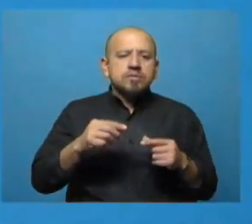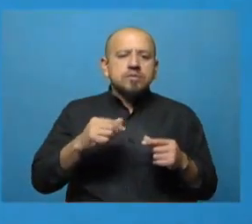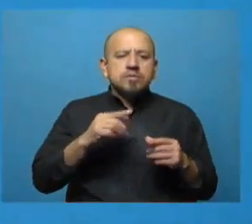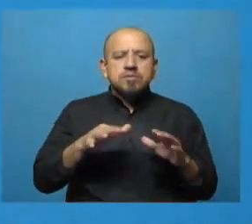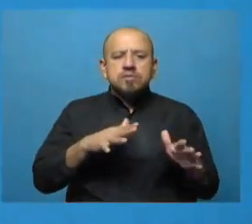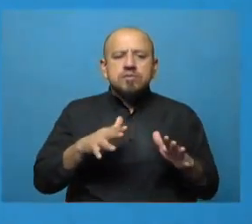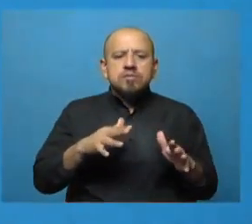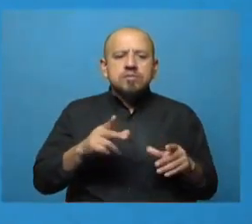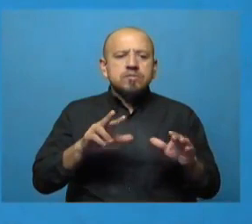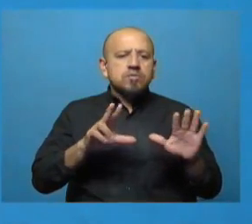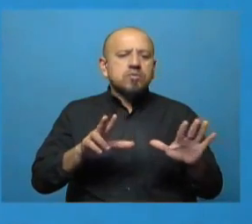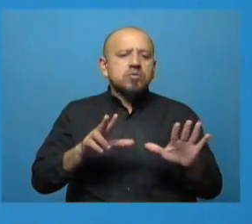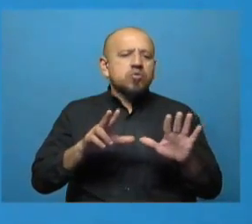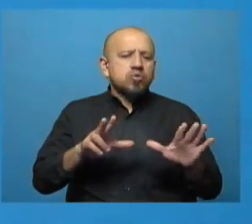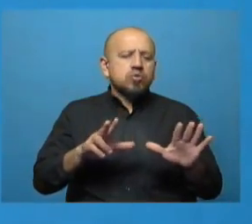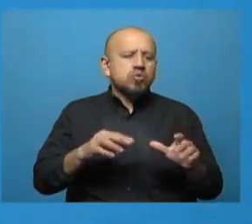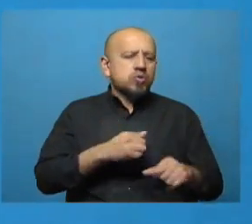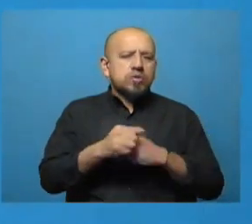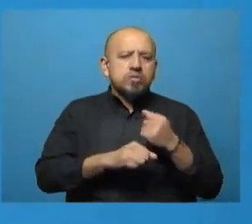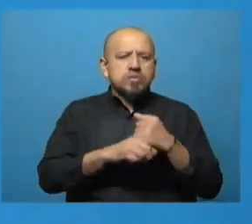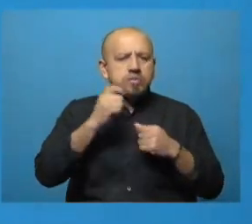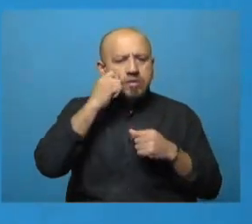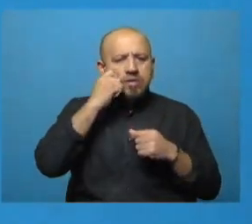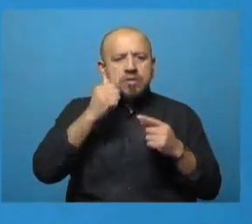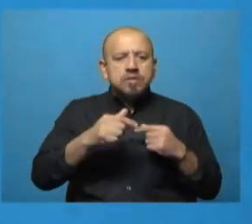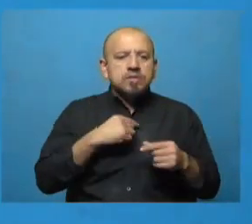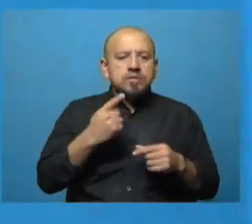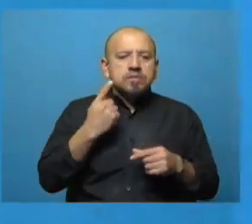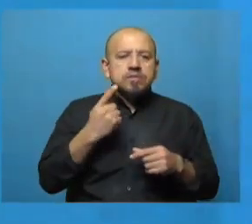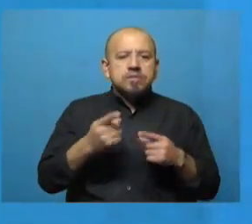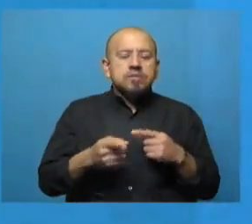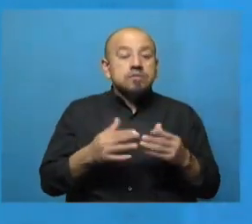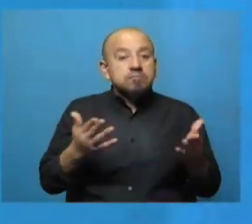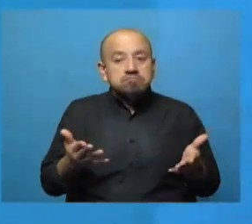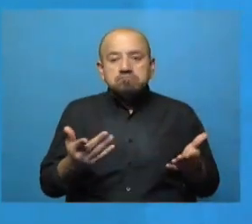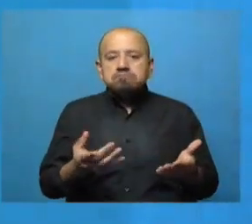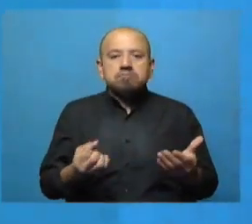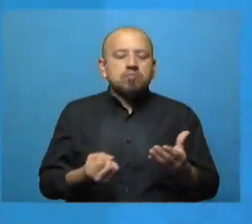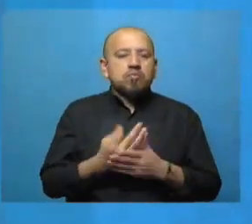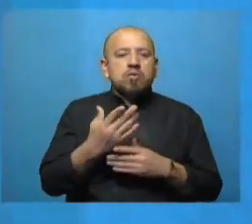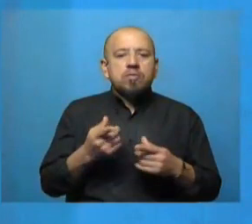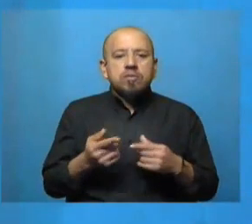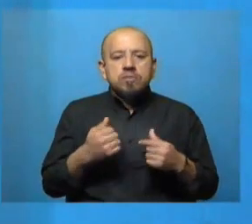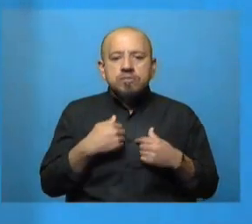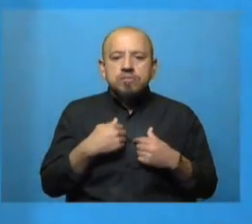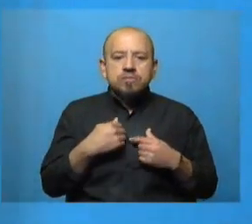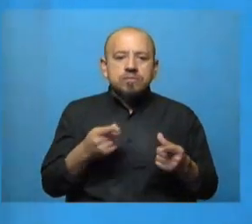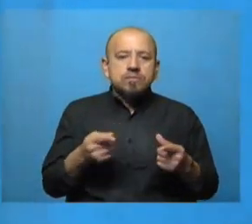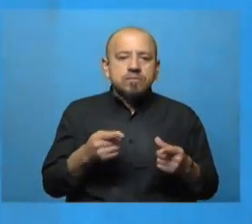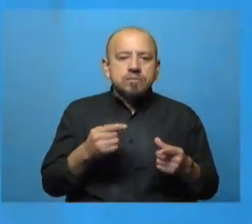no tendrías 88 años el primer disco que apareció los vi que era una novedad no que padecer